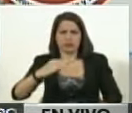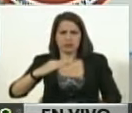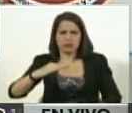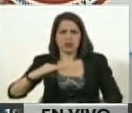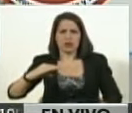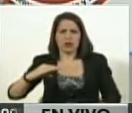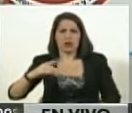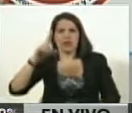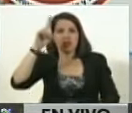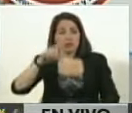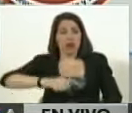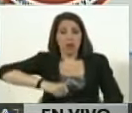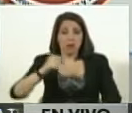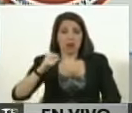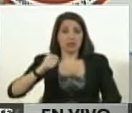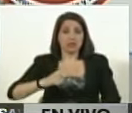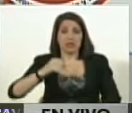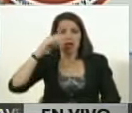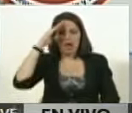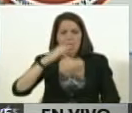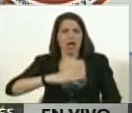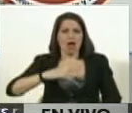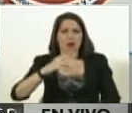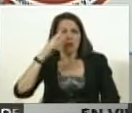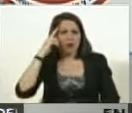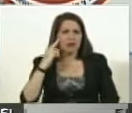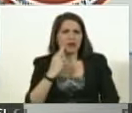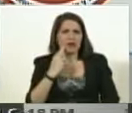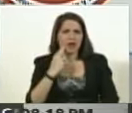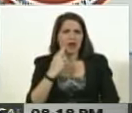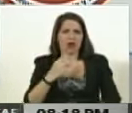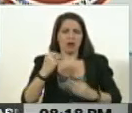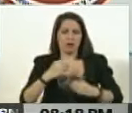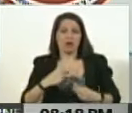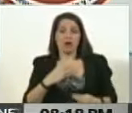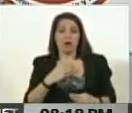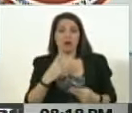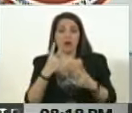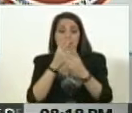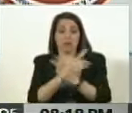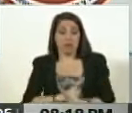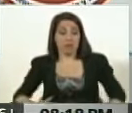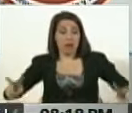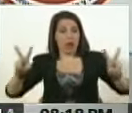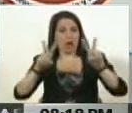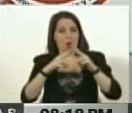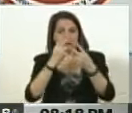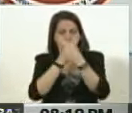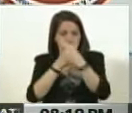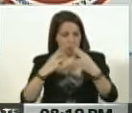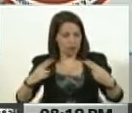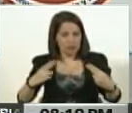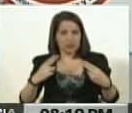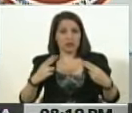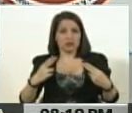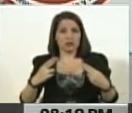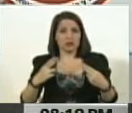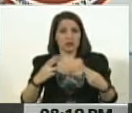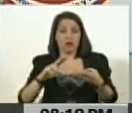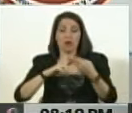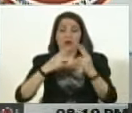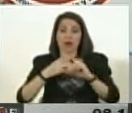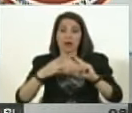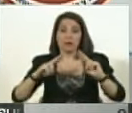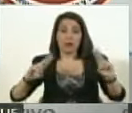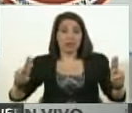Nacional Bolivariana por su estoicismo, su valentía y su compromiso con la paz